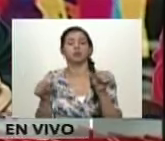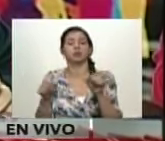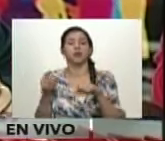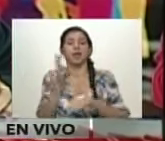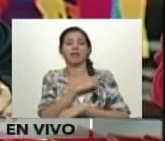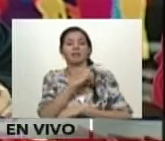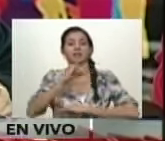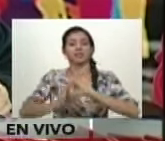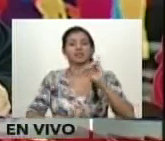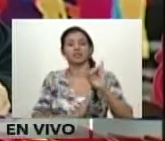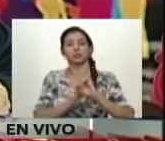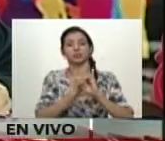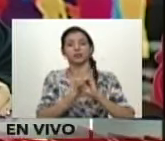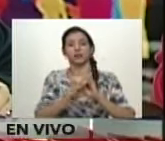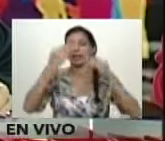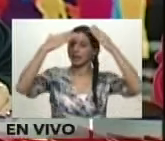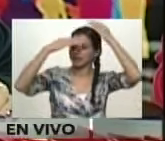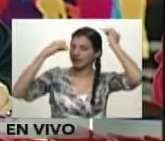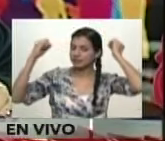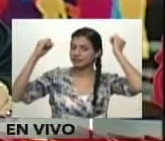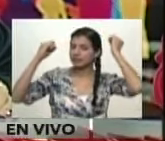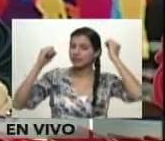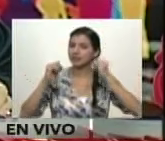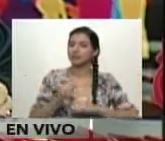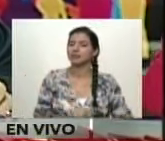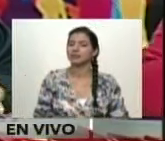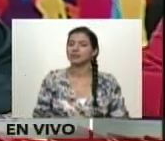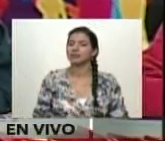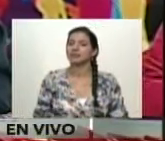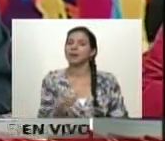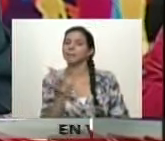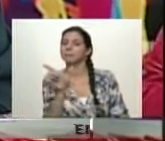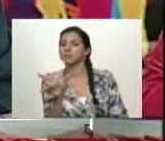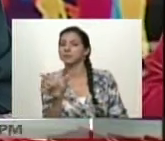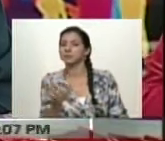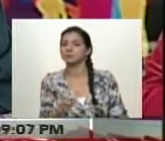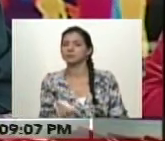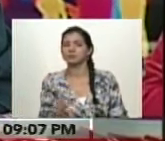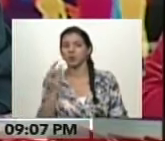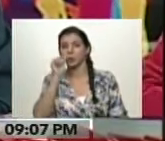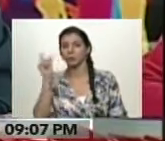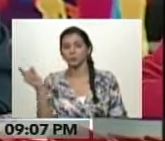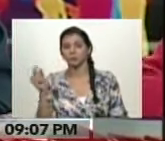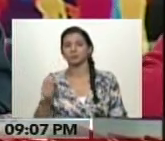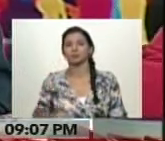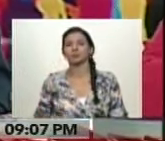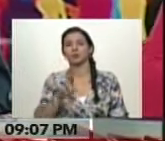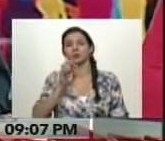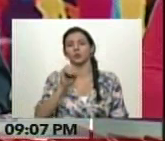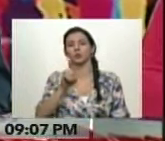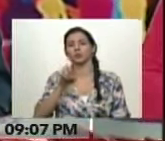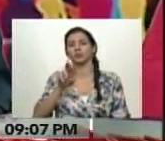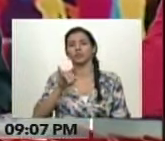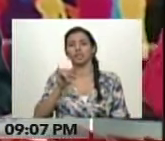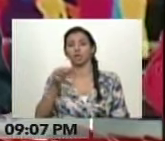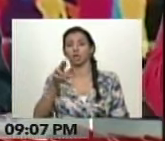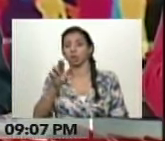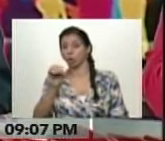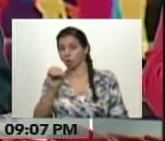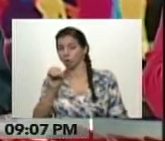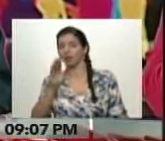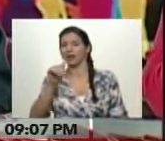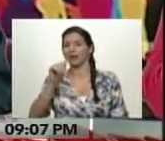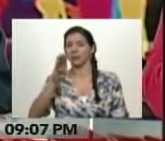internacional, canciller del Partido Socialista Unido de Venezuela, al camarada Rodrigo Cabeza, que tiene una gran